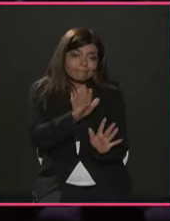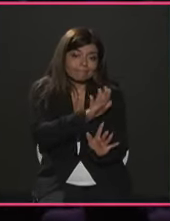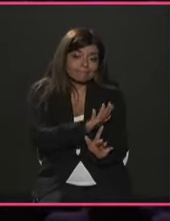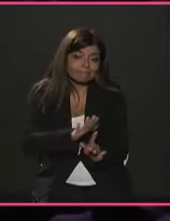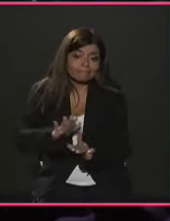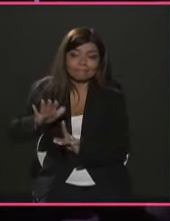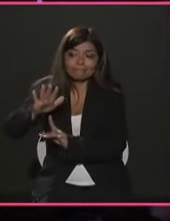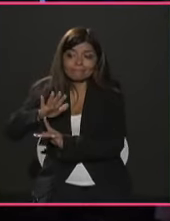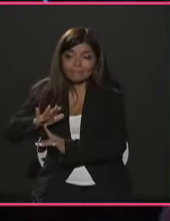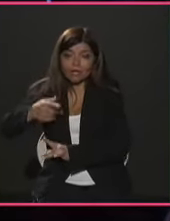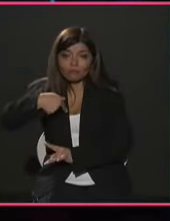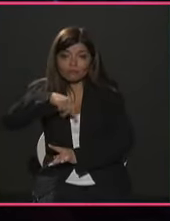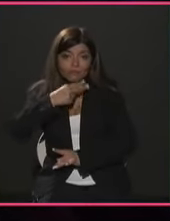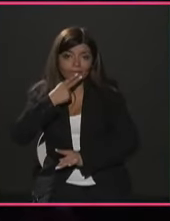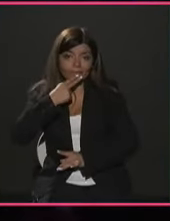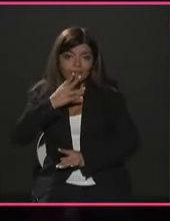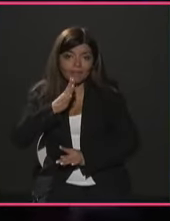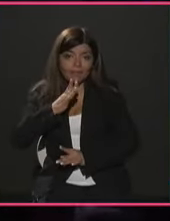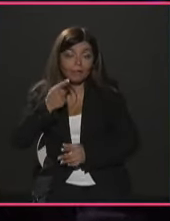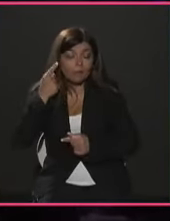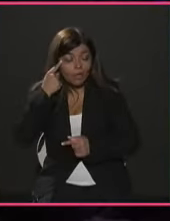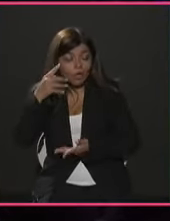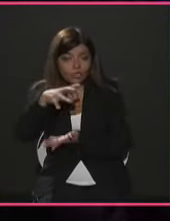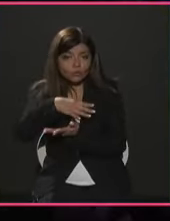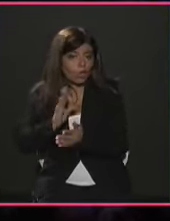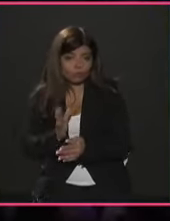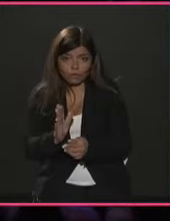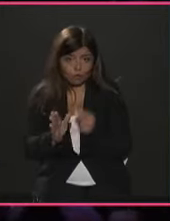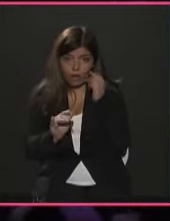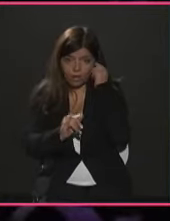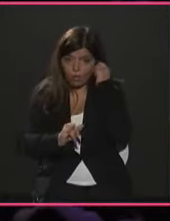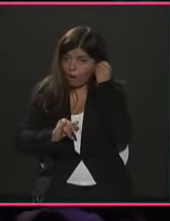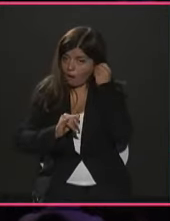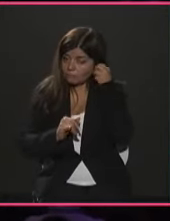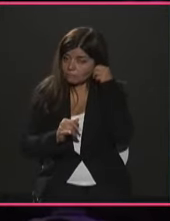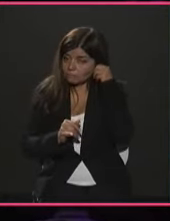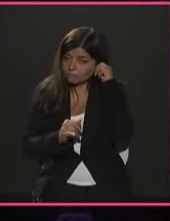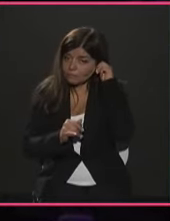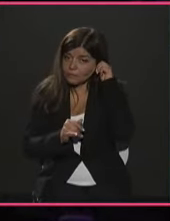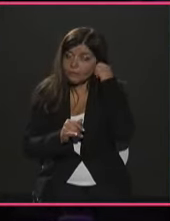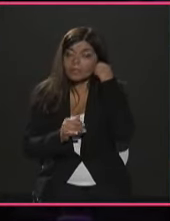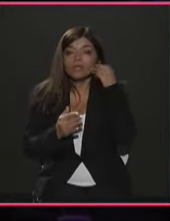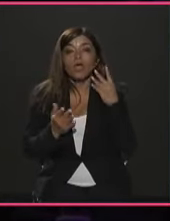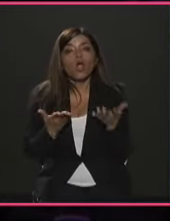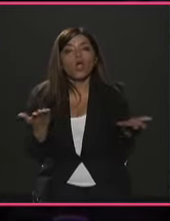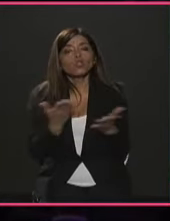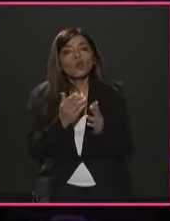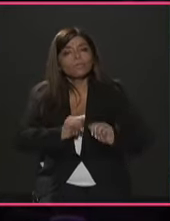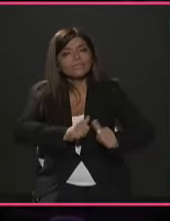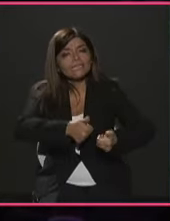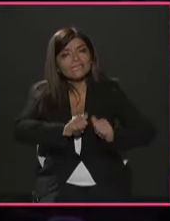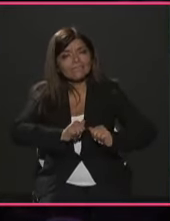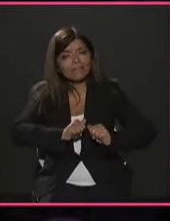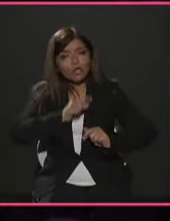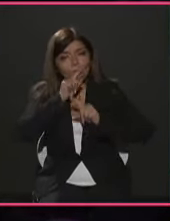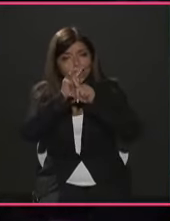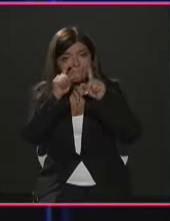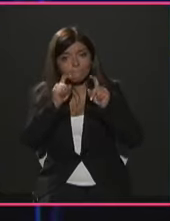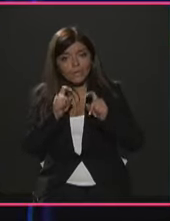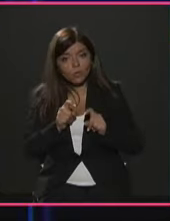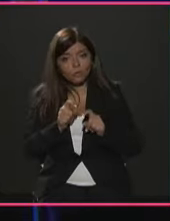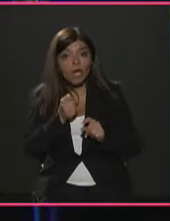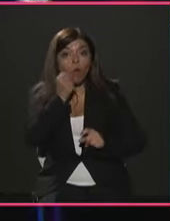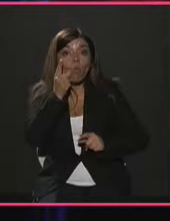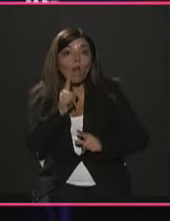nuestra existencia pero como van a estar La pregunta es cómo es ese desafío Cómo cuáles son los